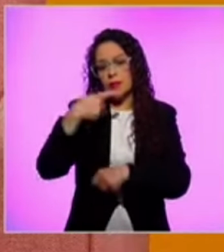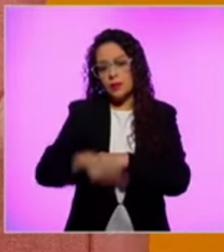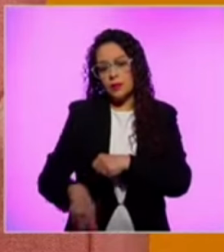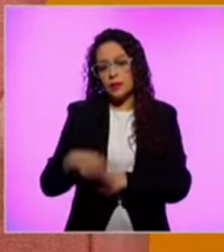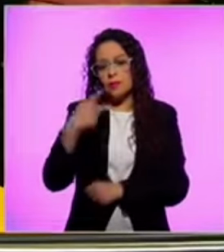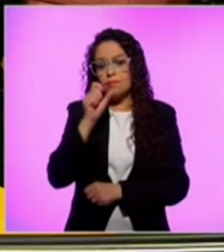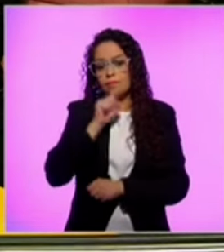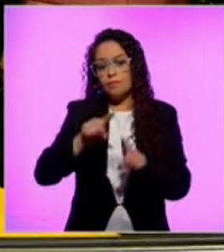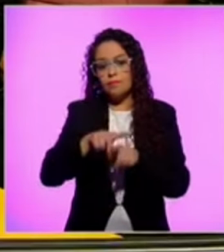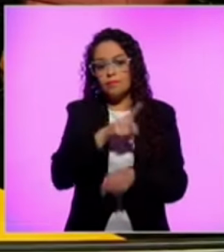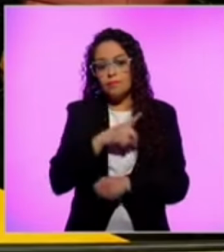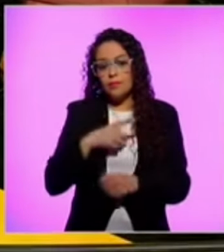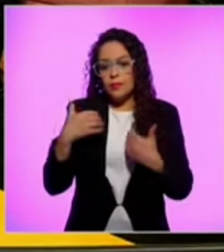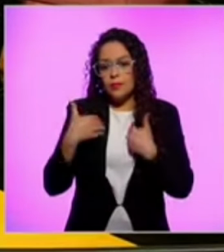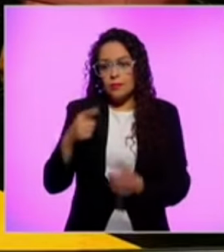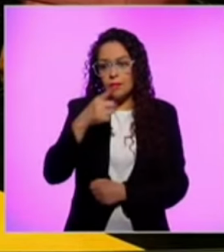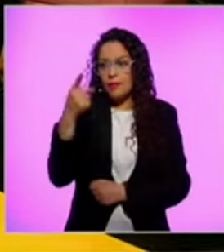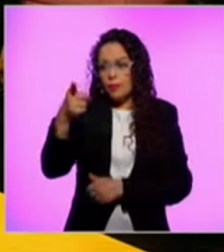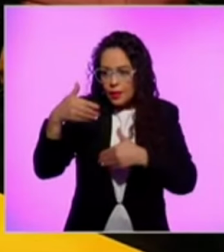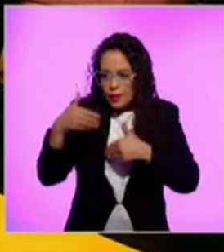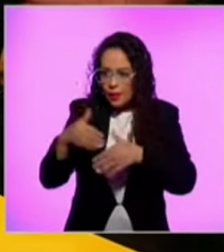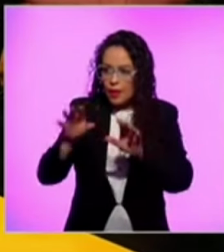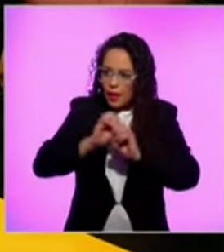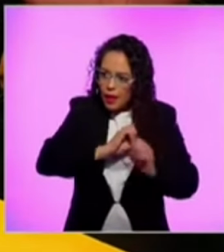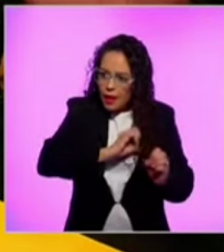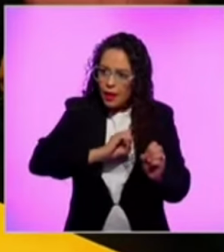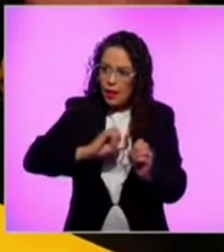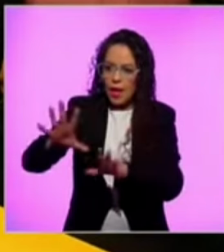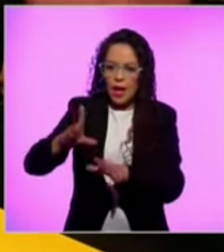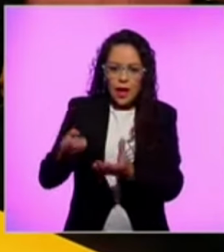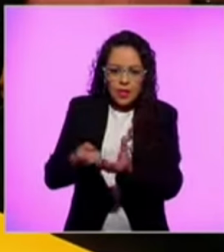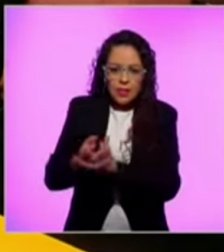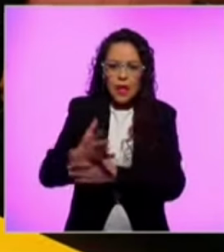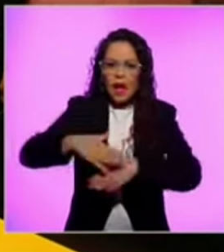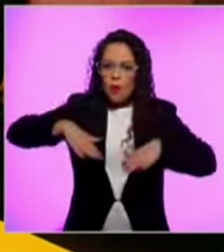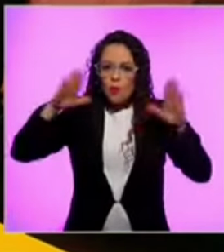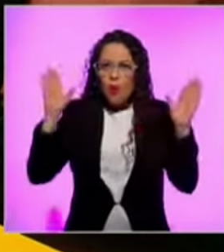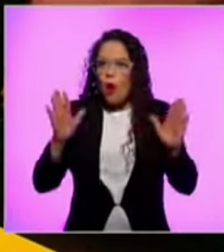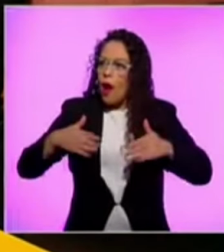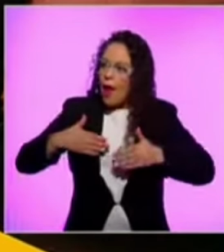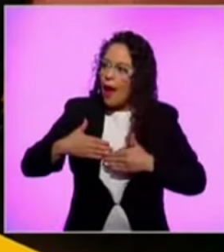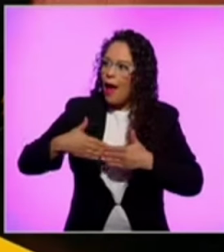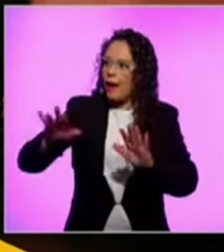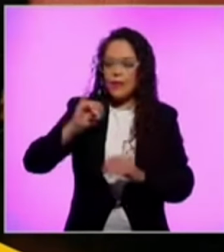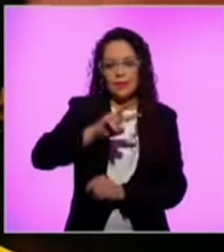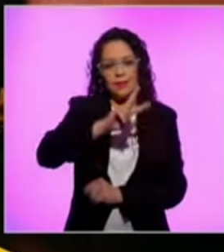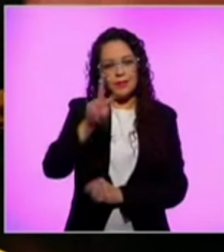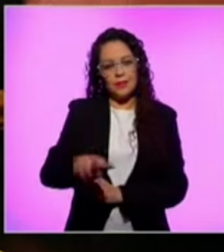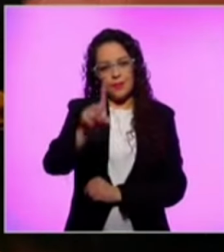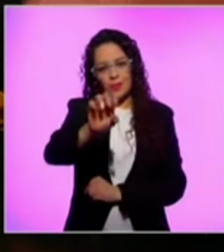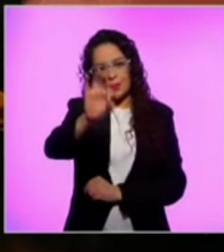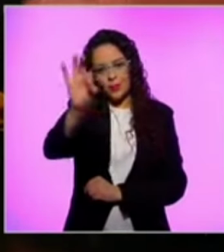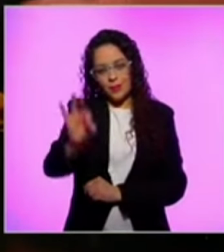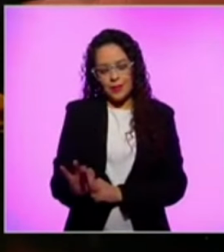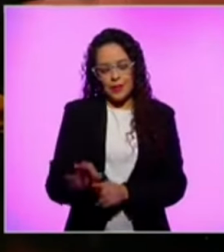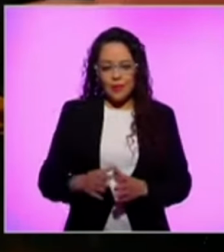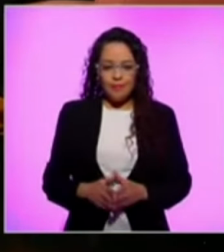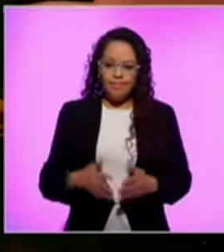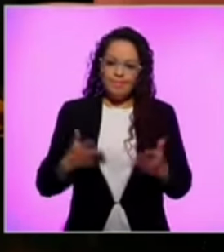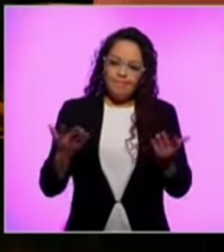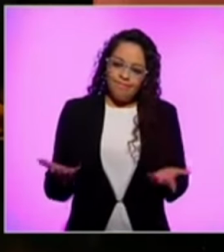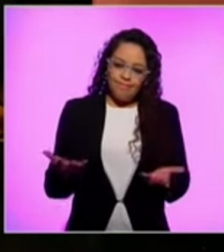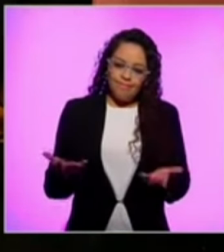volar, tiene que salir, ¿no? Entonces, pues sí. Totalmente. No, y bueno, desafortunadamente